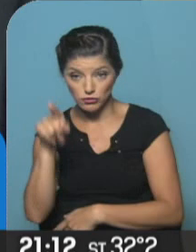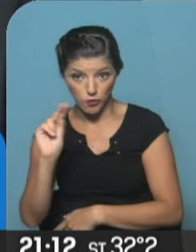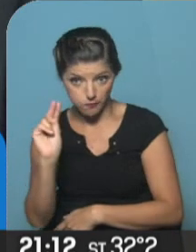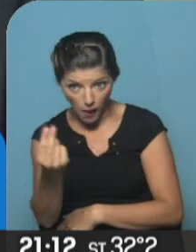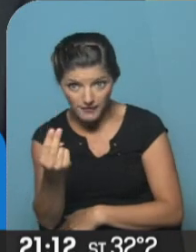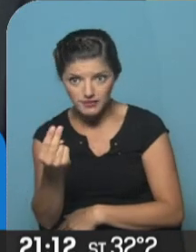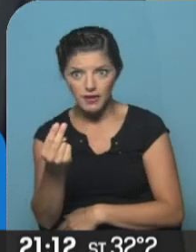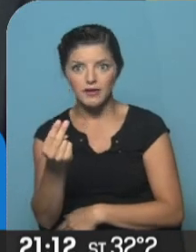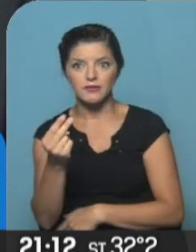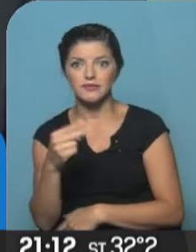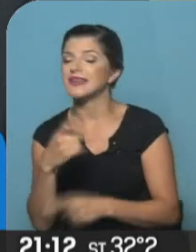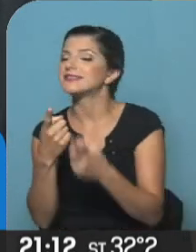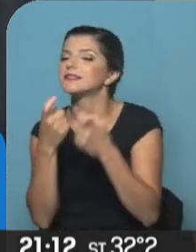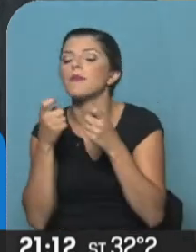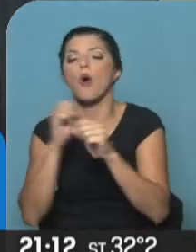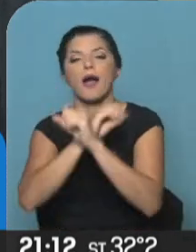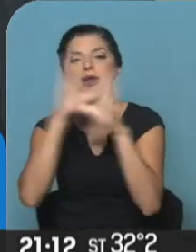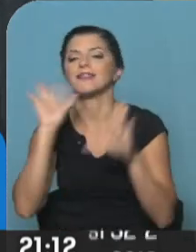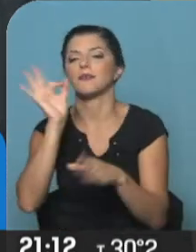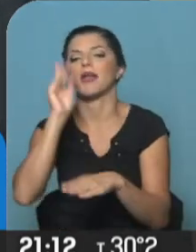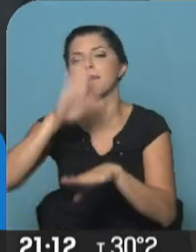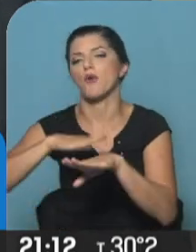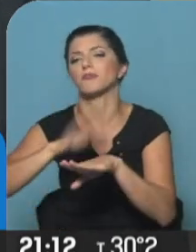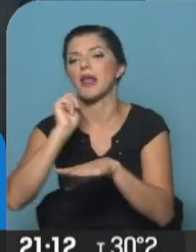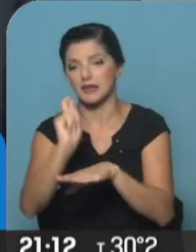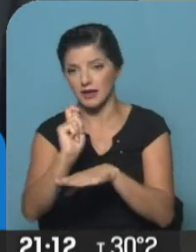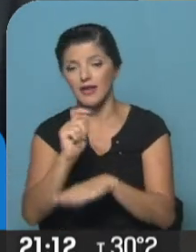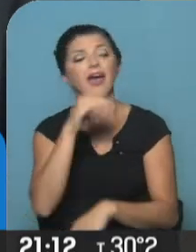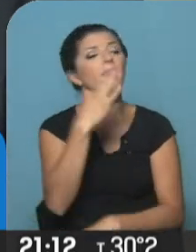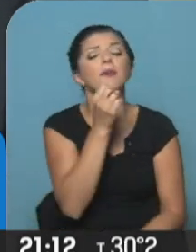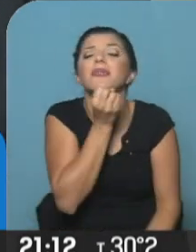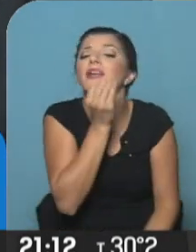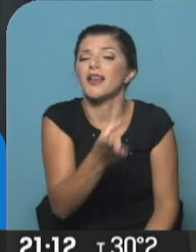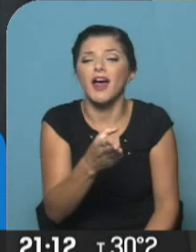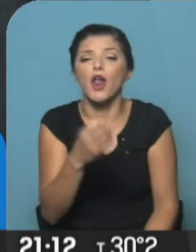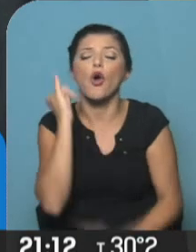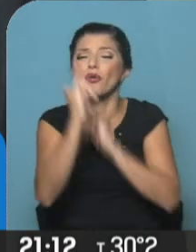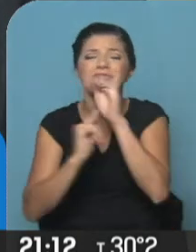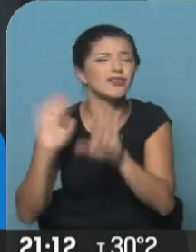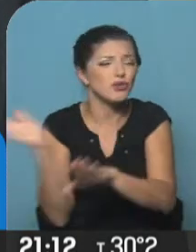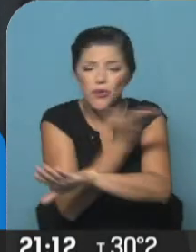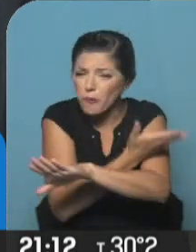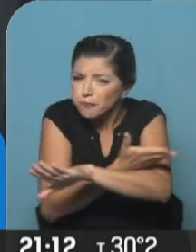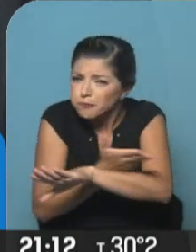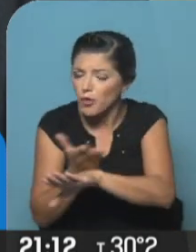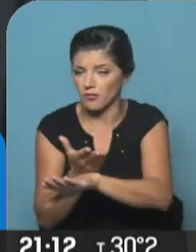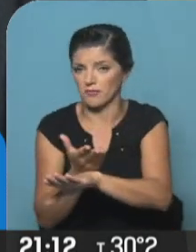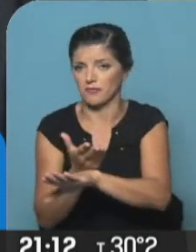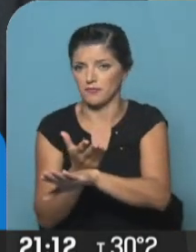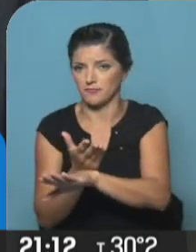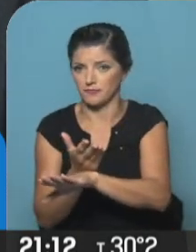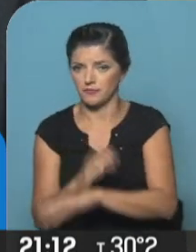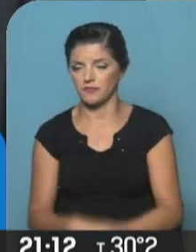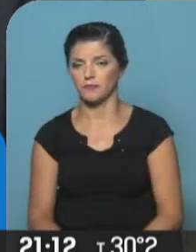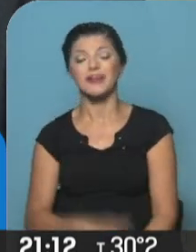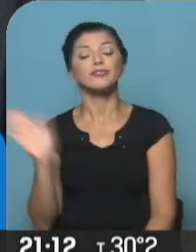impune. Le pediría que hable, que no tenga miedo, que diga todo lo que sabe, porque seguramente todos los